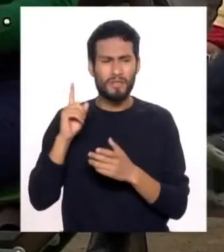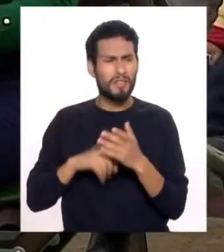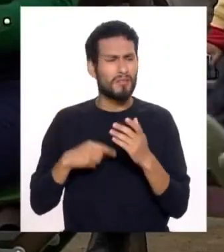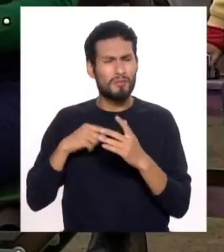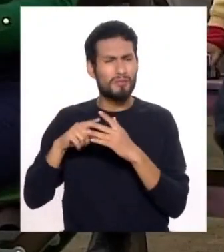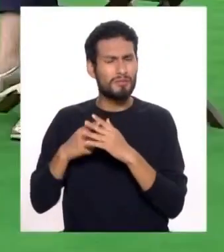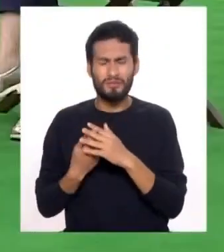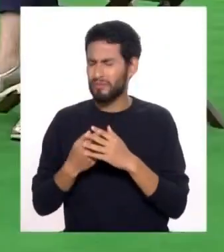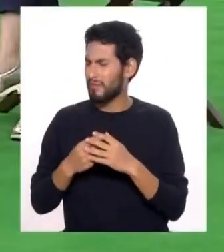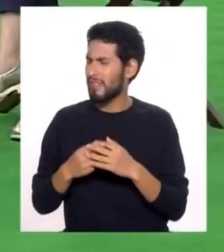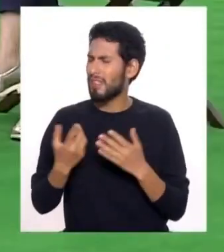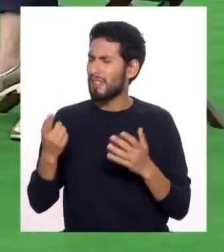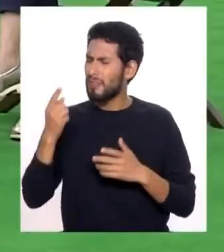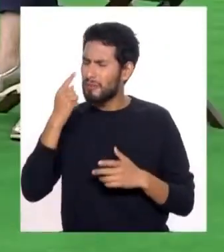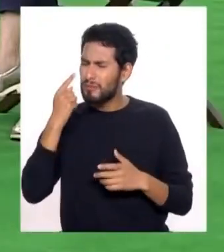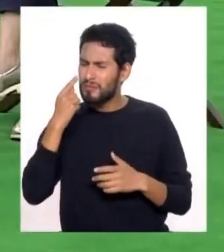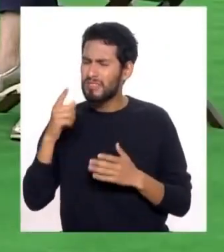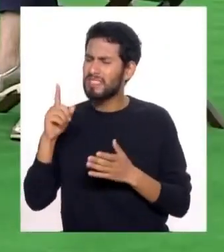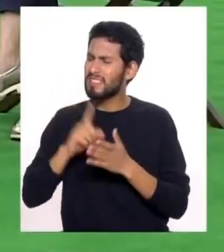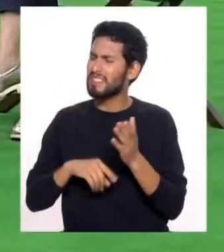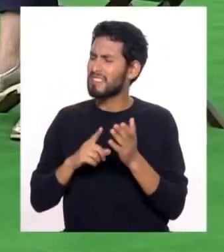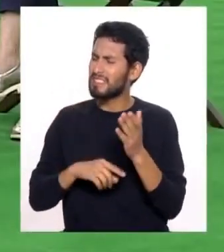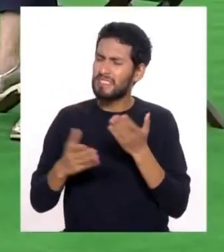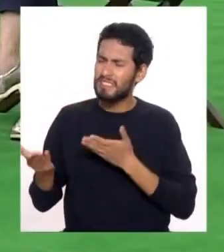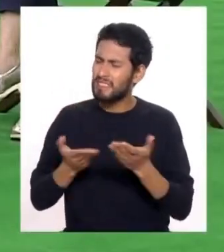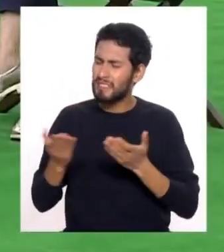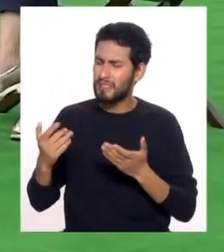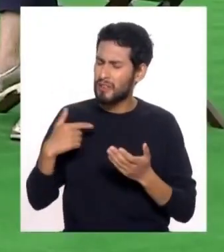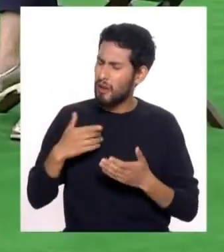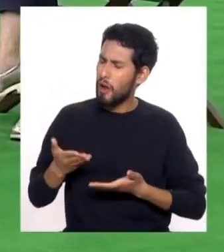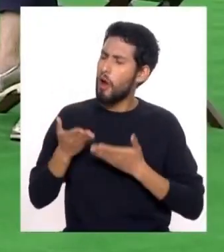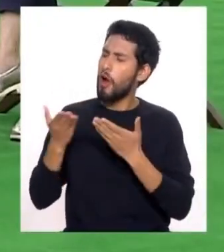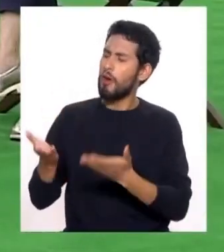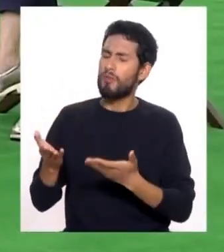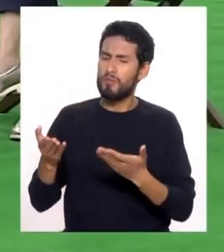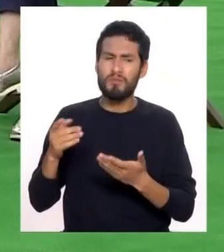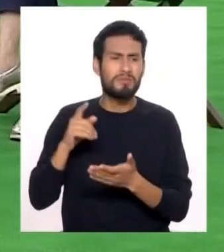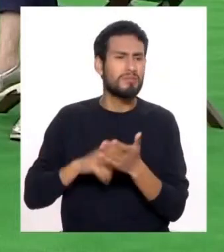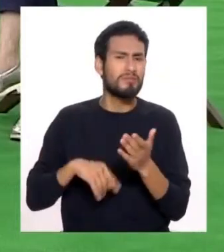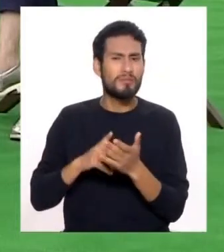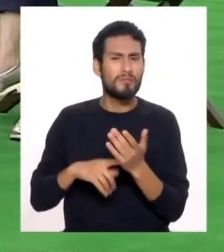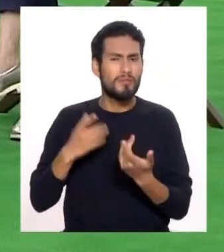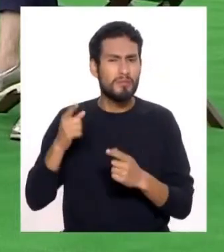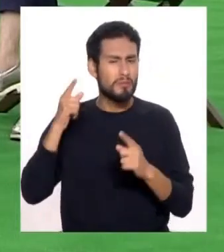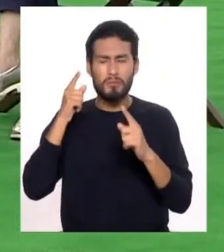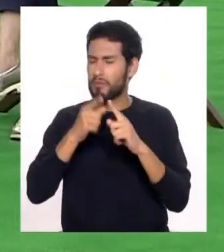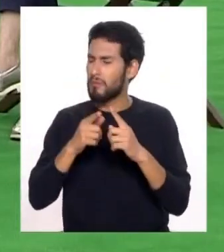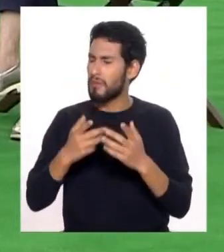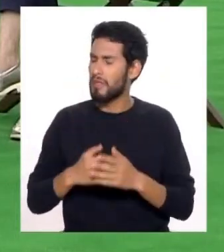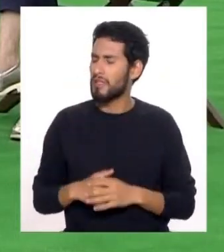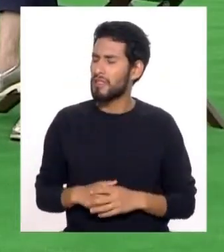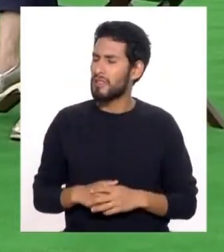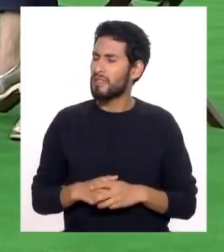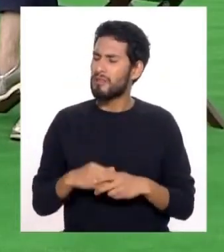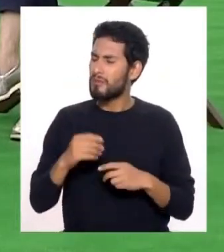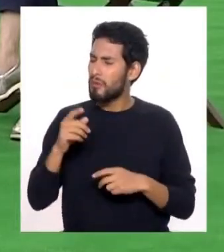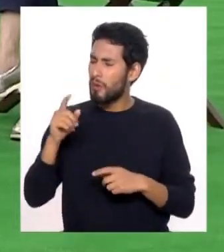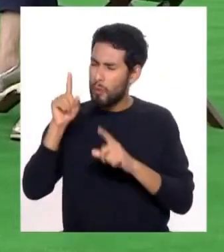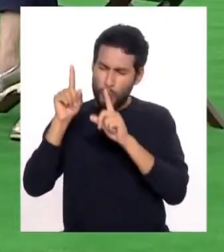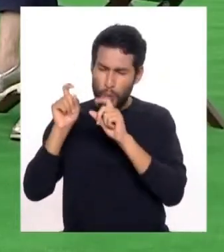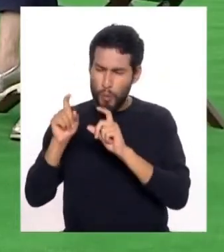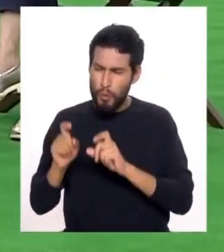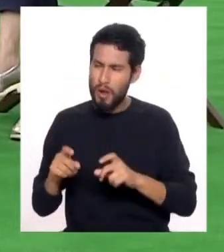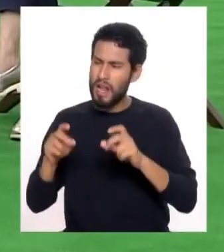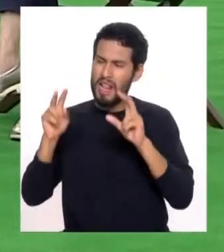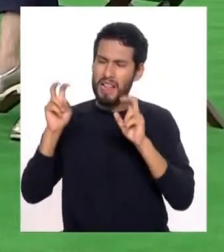poco conociendo qué servicios estamos ofreciendo o qué motivos de consulta tenemos